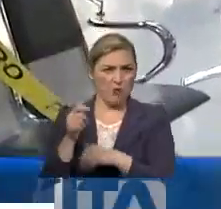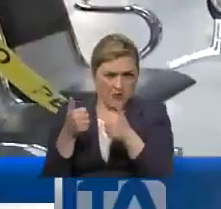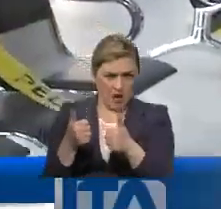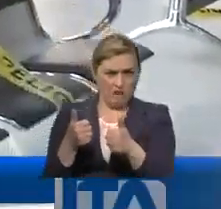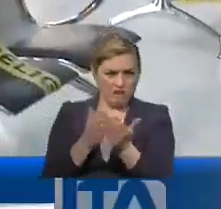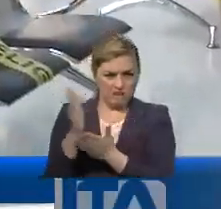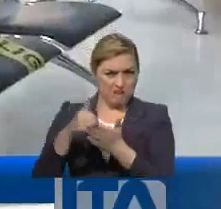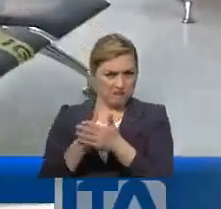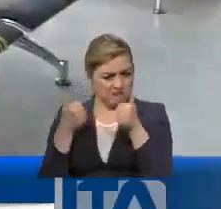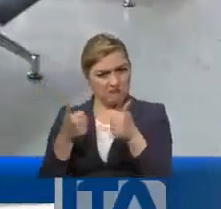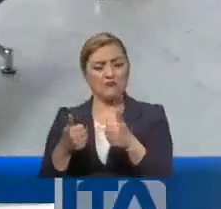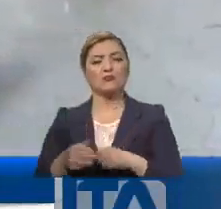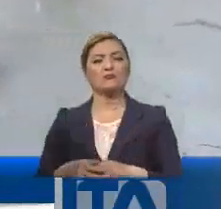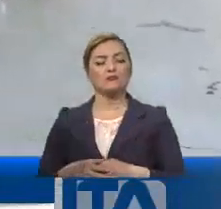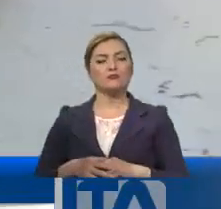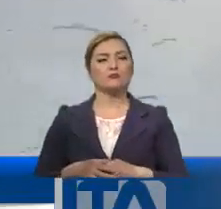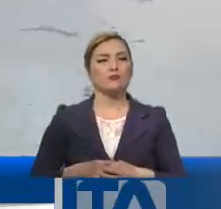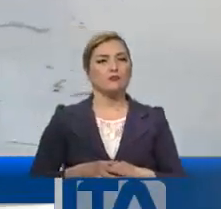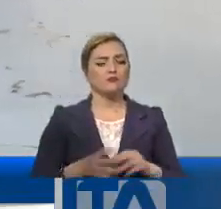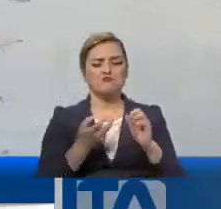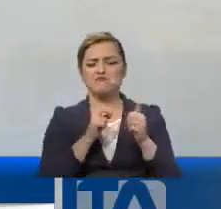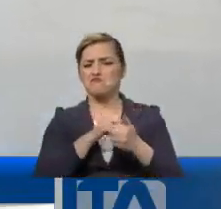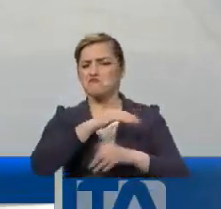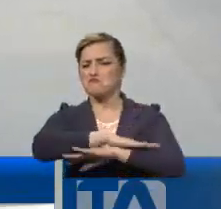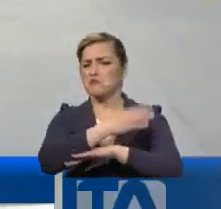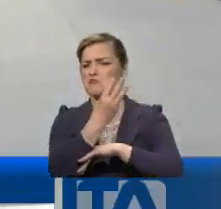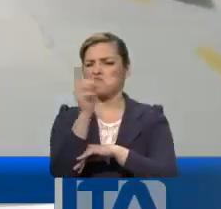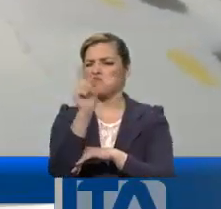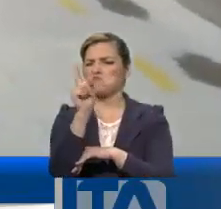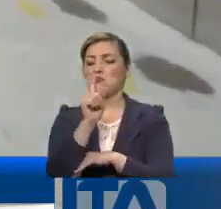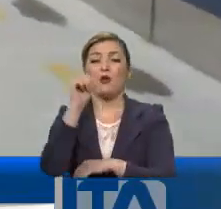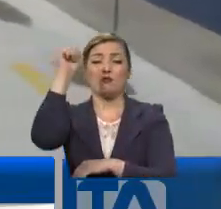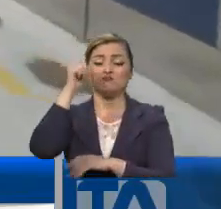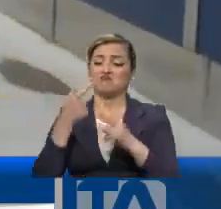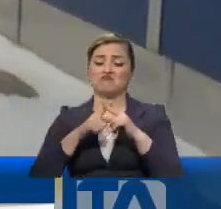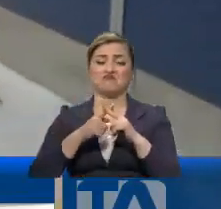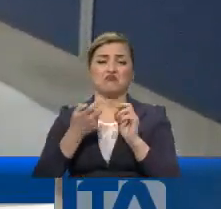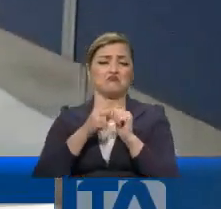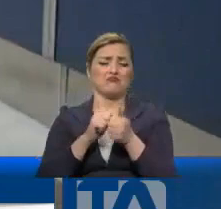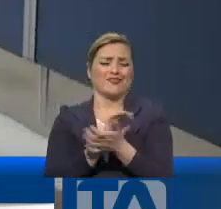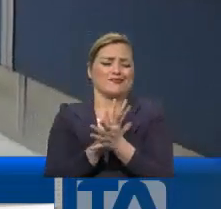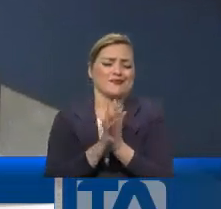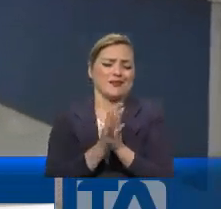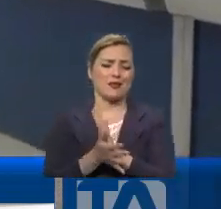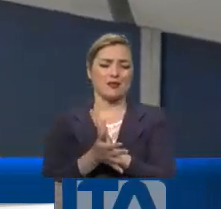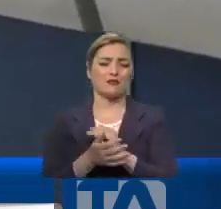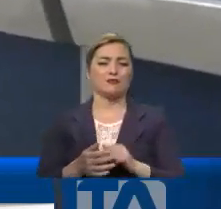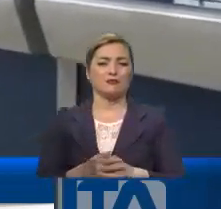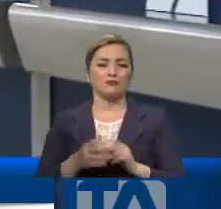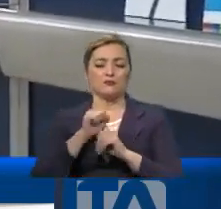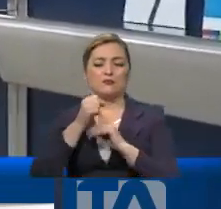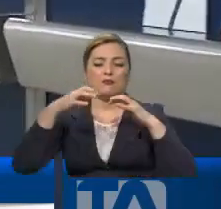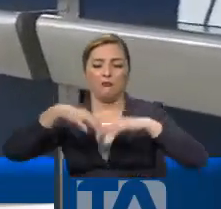un acceso abrupto tal vez a la página? No hemos tenido inconvenientes. Justamente ayer que habilitamos no tuvimos inconvenientes, no ha habido caída del